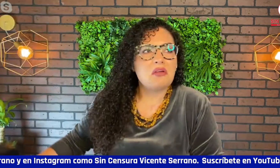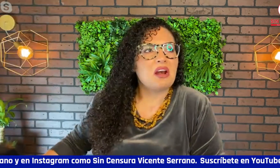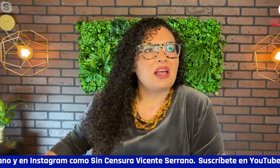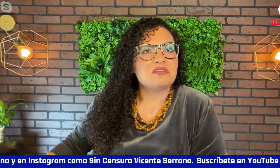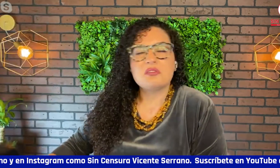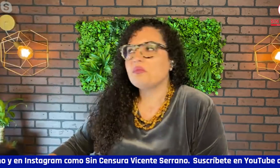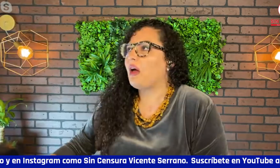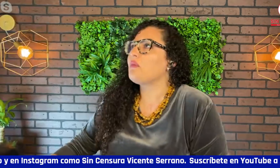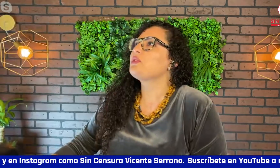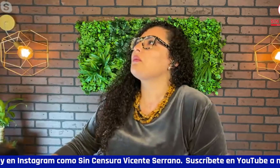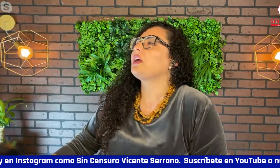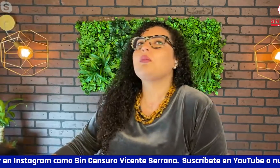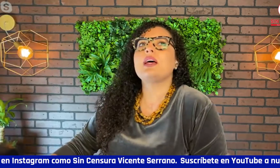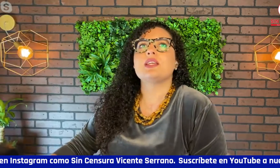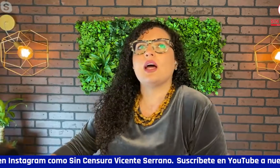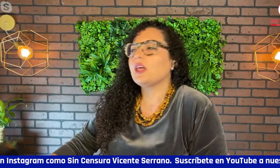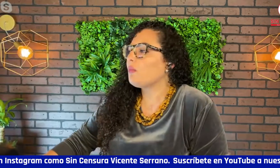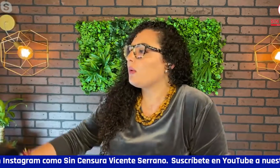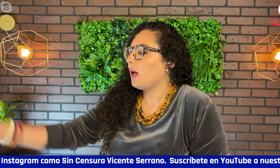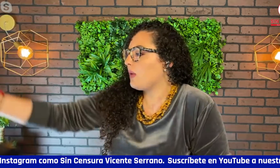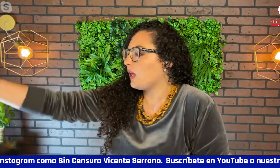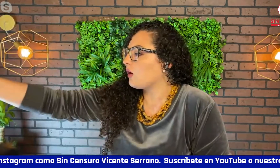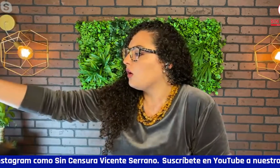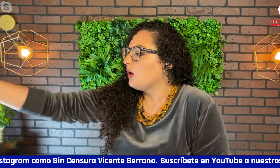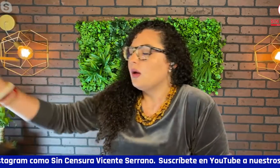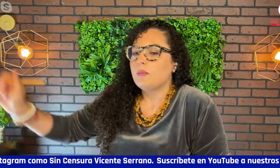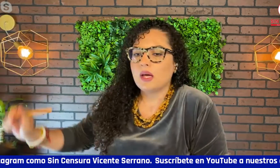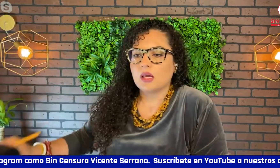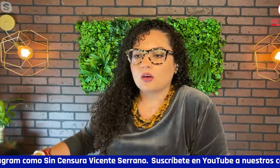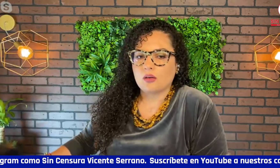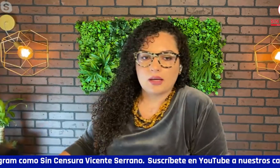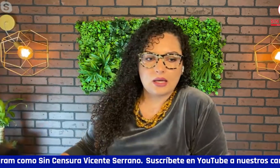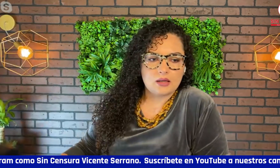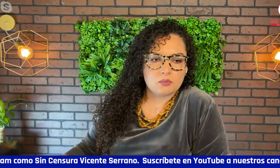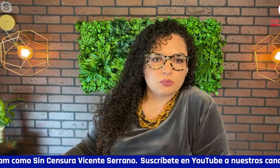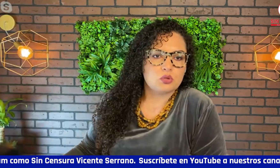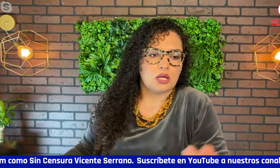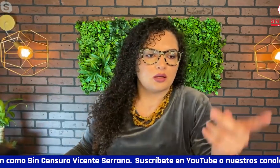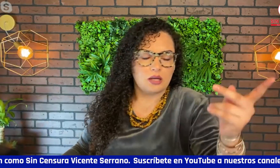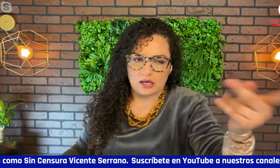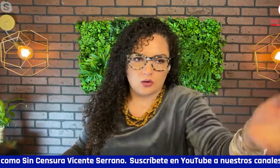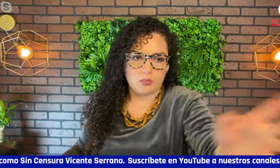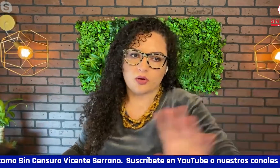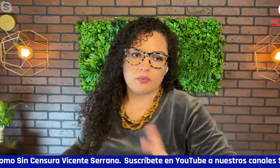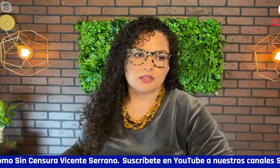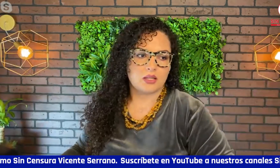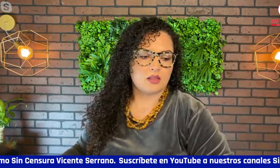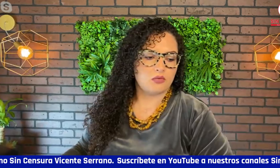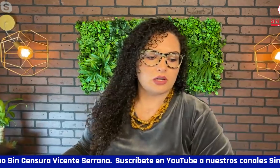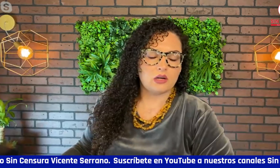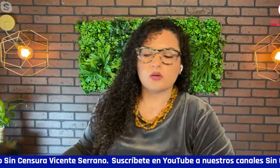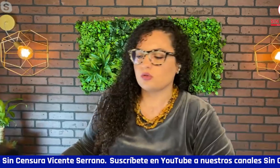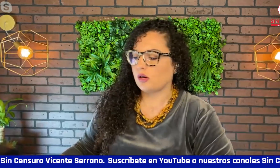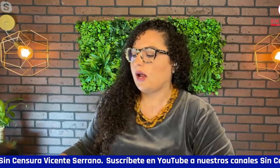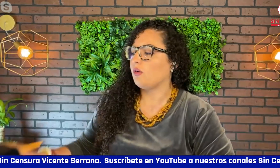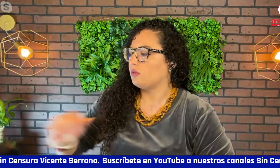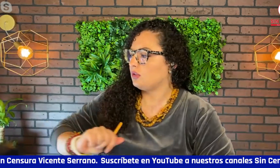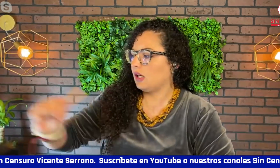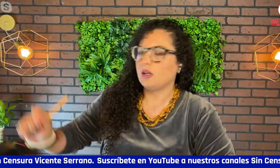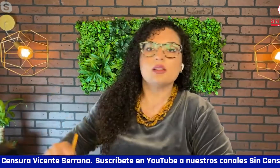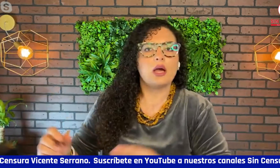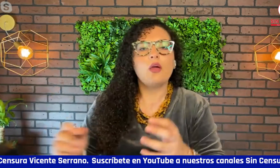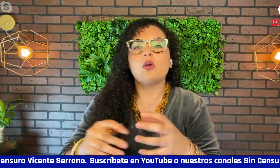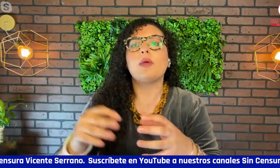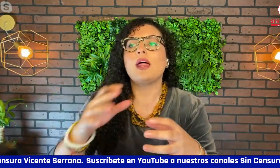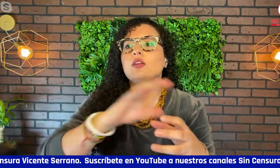un diario inglés, ¿no? Vamos a ver, ¿qué voy a hacer? ¿A quién voy a ver? A México. México, pues sí, obvio, el presidente fue el que lo hizo, claro,